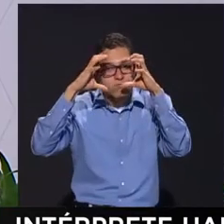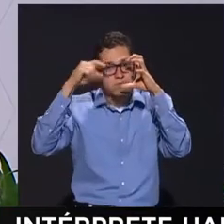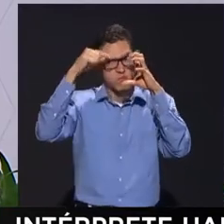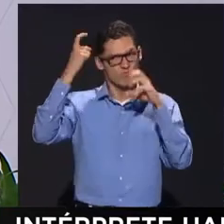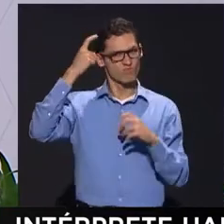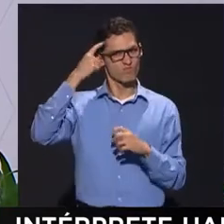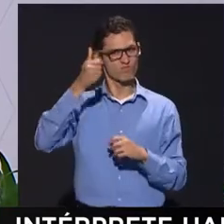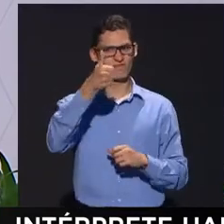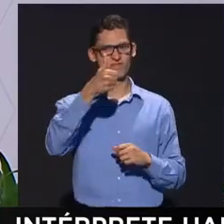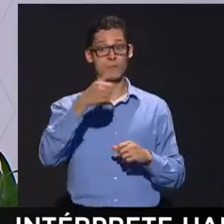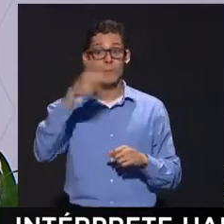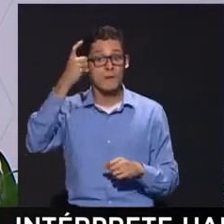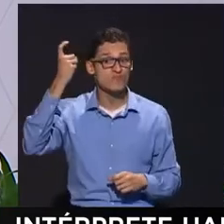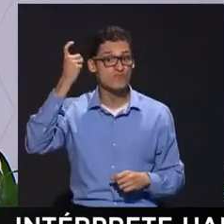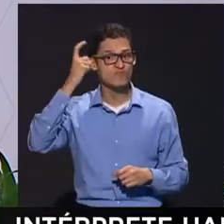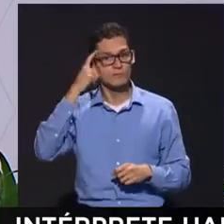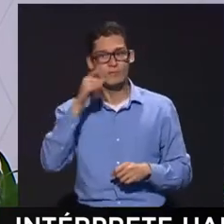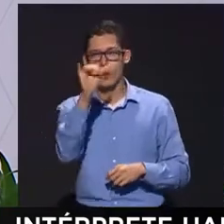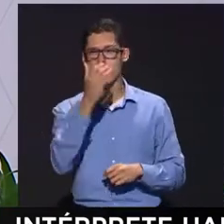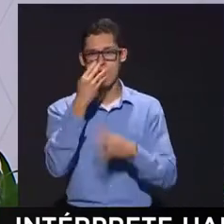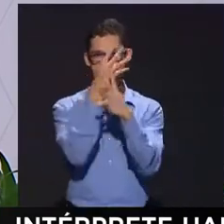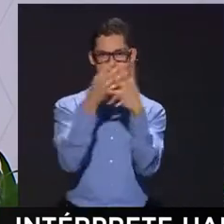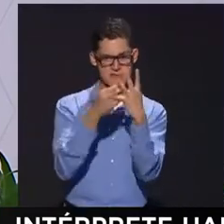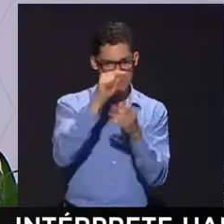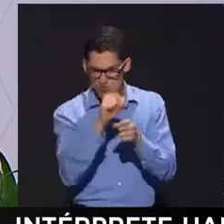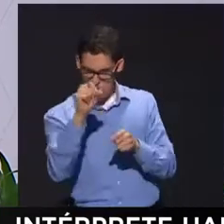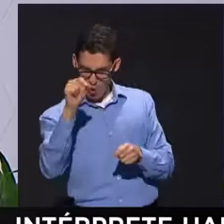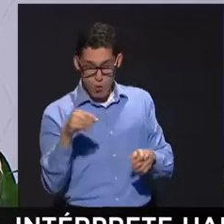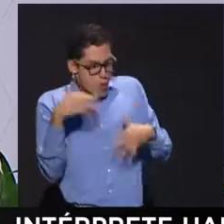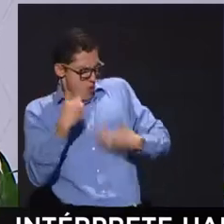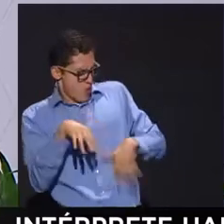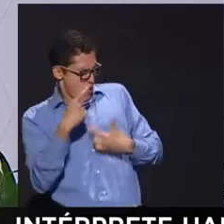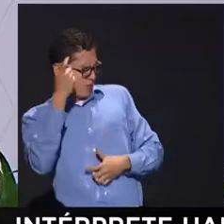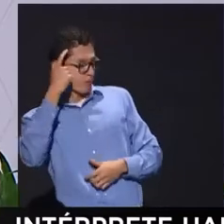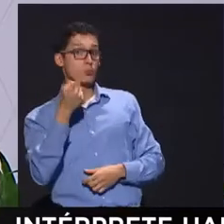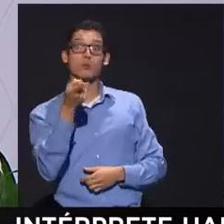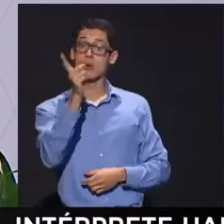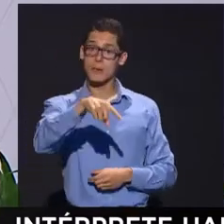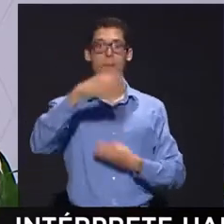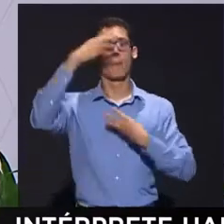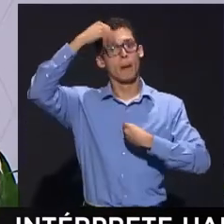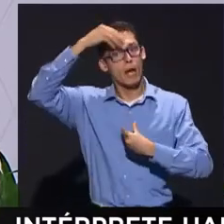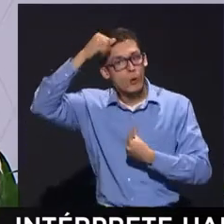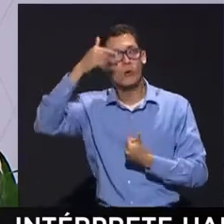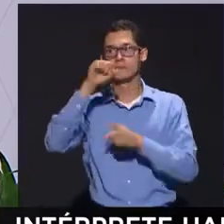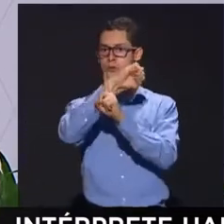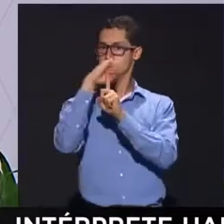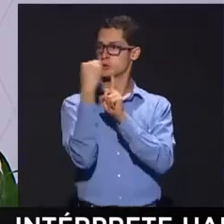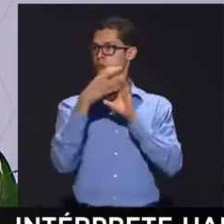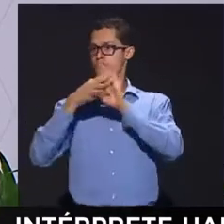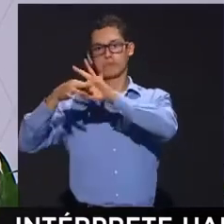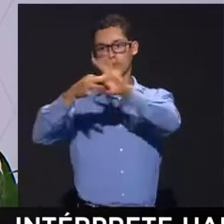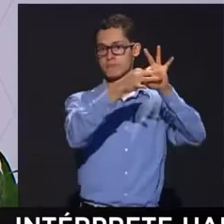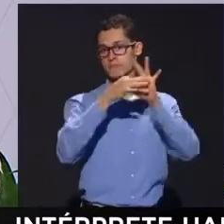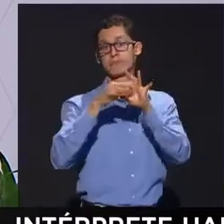solamente hace parte de la inteligencia intelectual, sino también de esas habilidades de inteligencia social, inteligencia emocional, que los padres de familia y los cuidadores